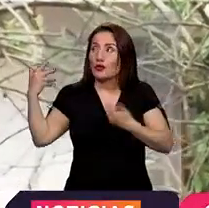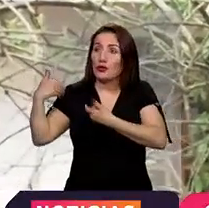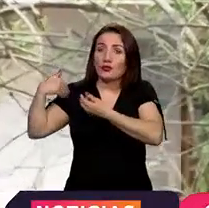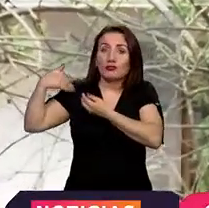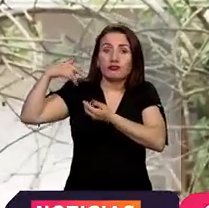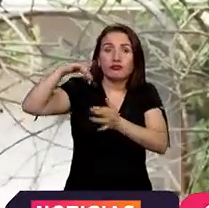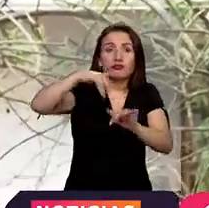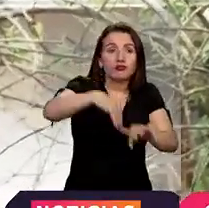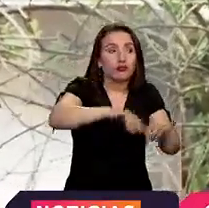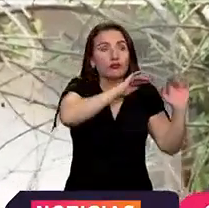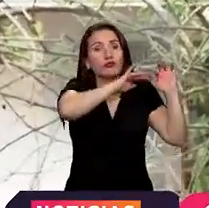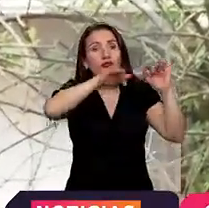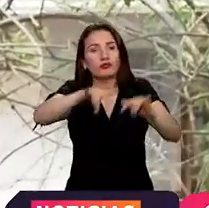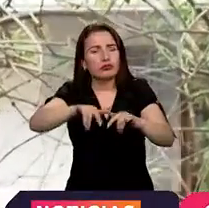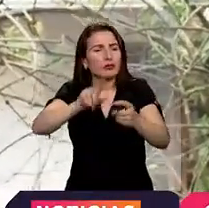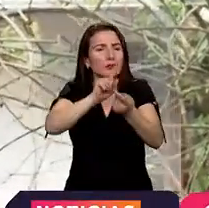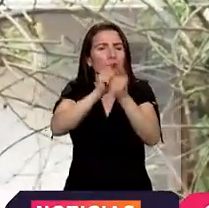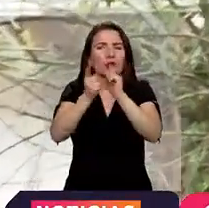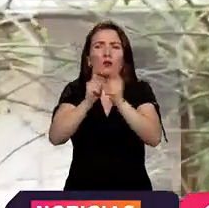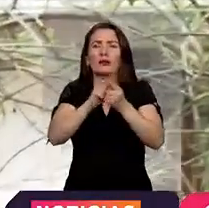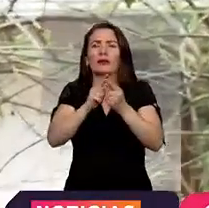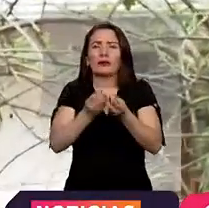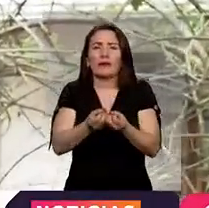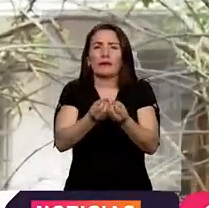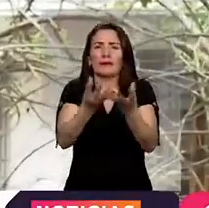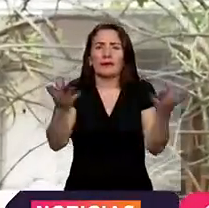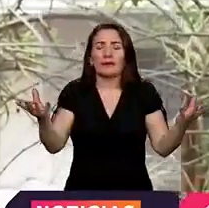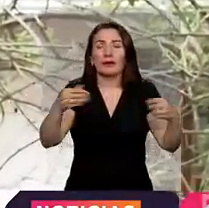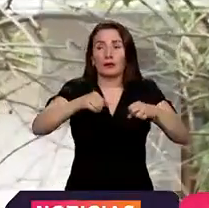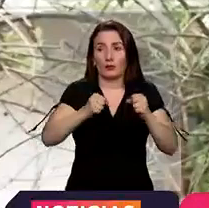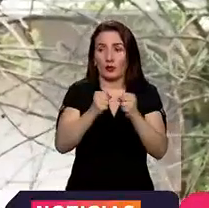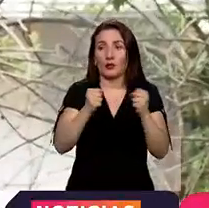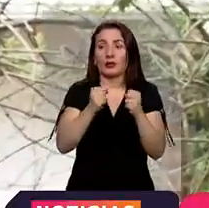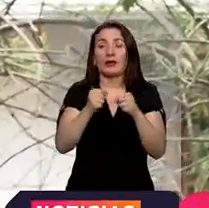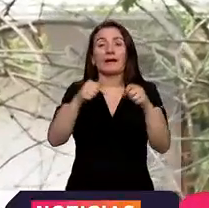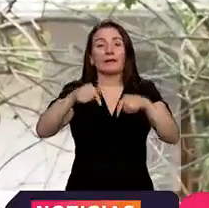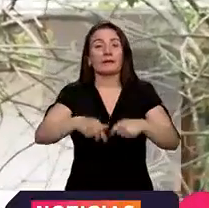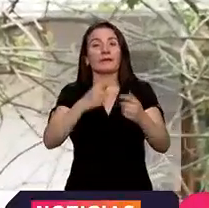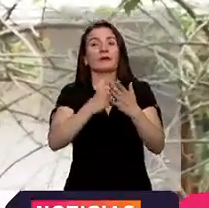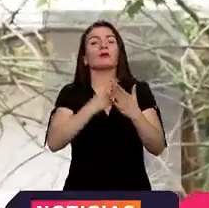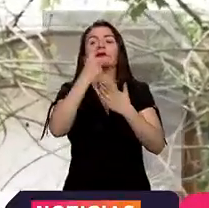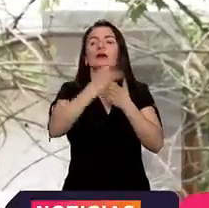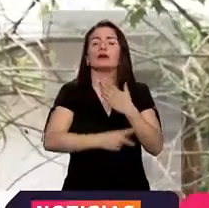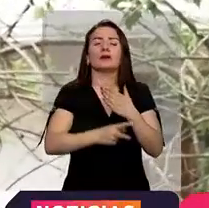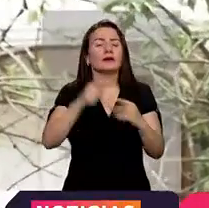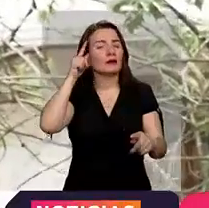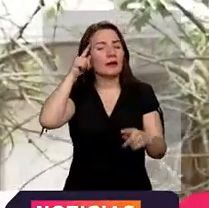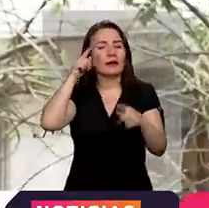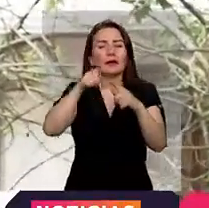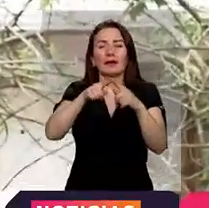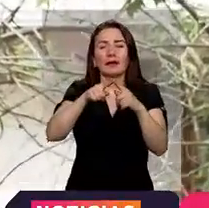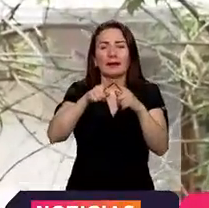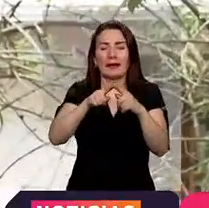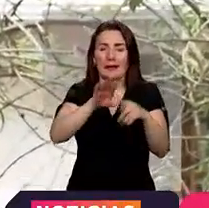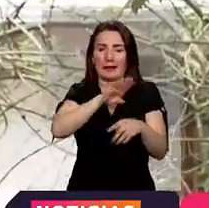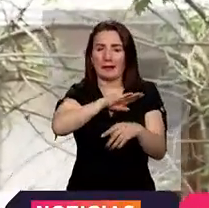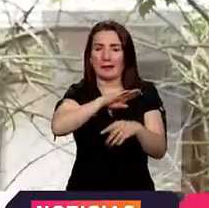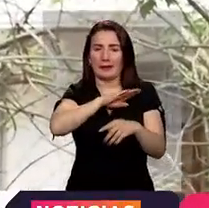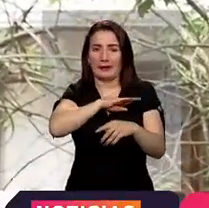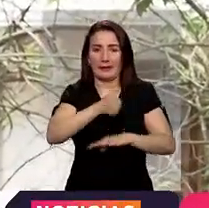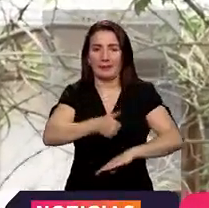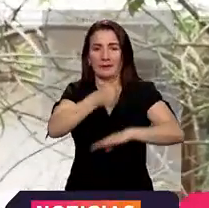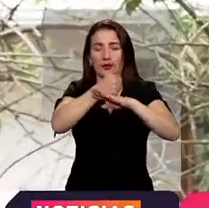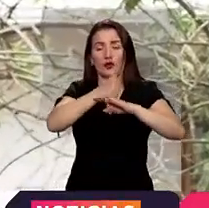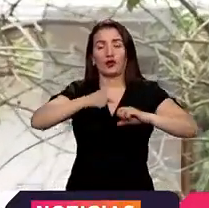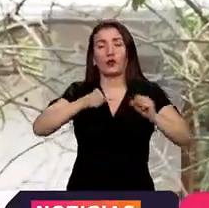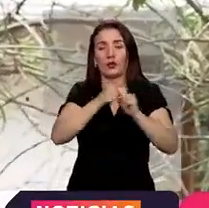y conversen sobre la diversidad que es vivir en Bogotá. Este proyecto se hace gracias a la Alcaldía Mayor de